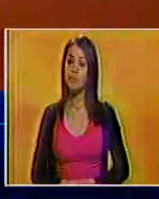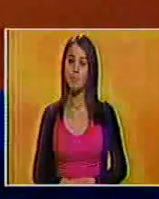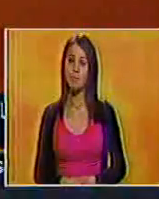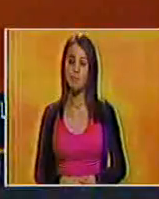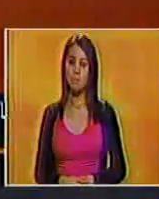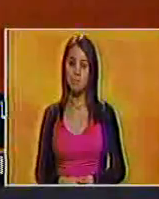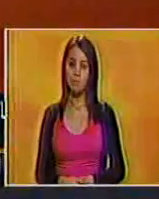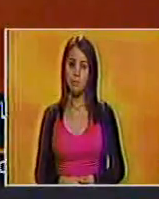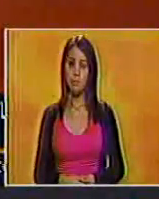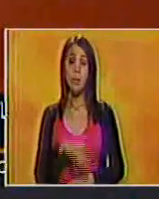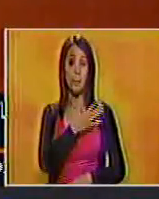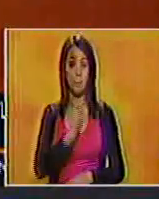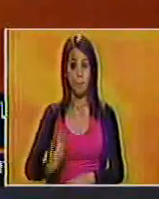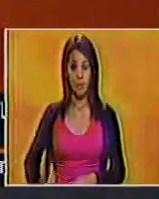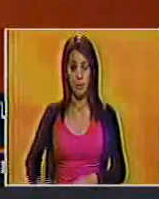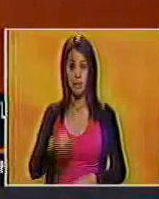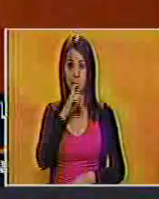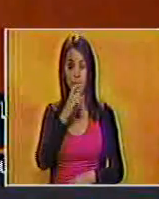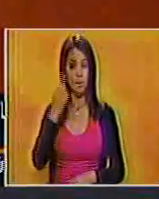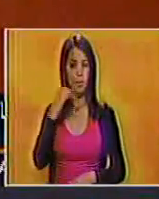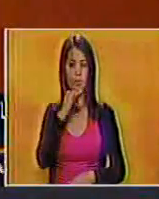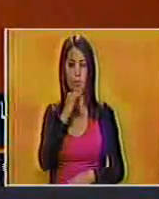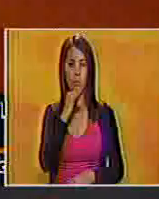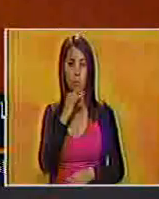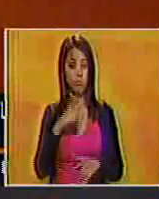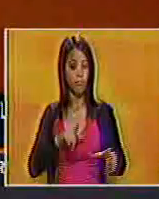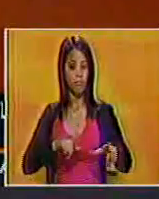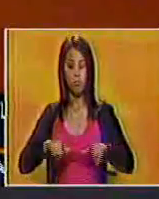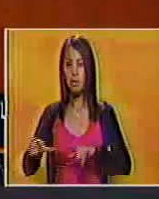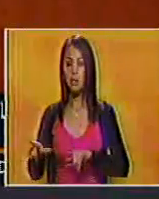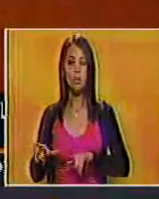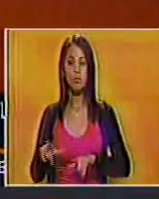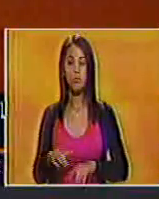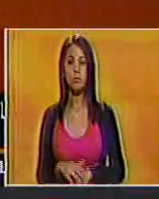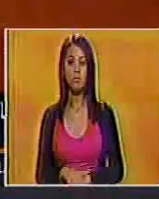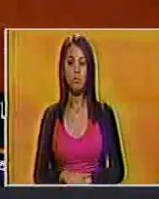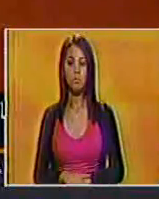manera categórica el presidente Nicolás Maduro el día de ayer. Estamos listos hasta el día de